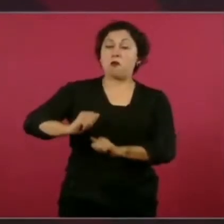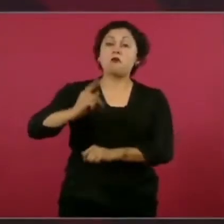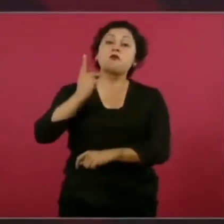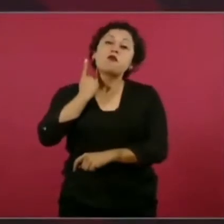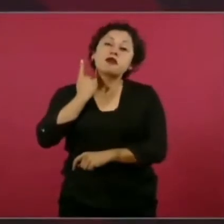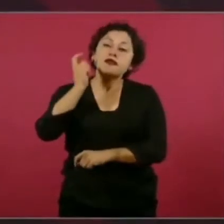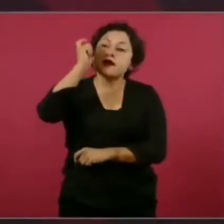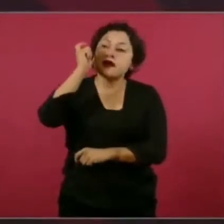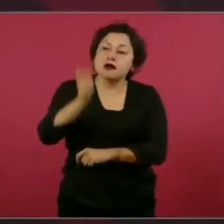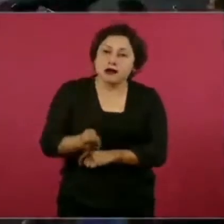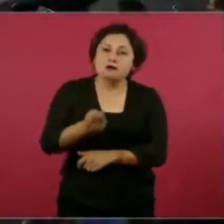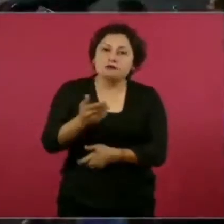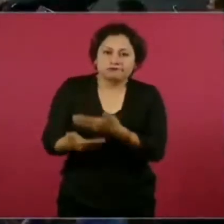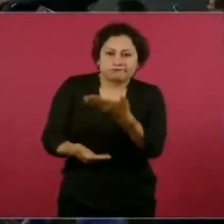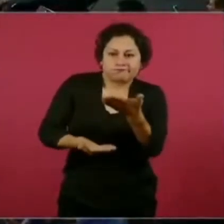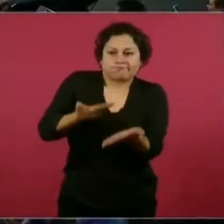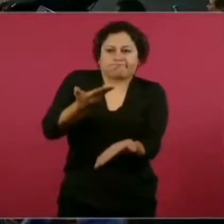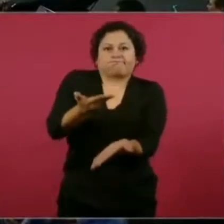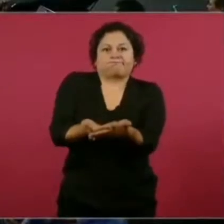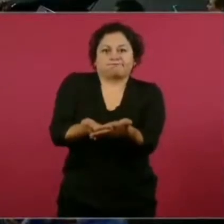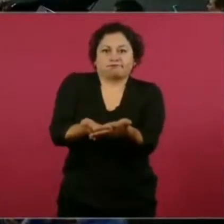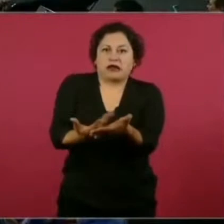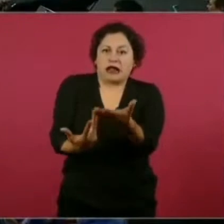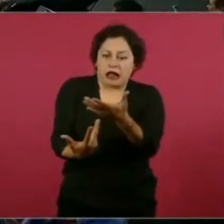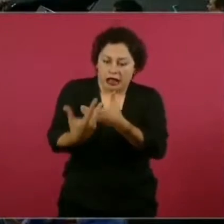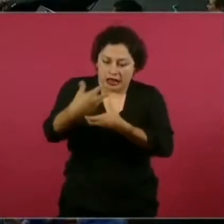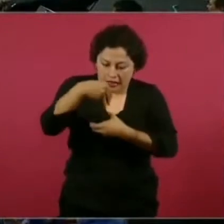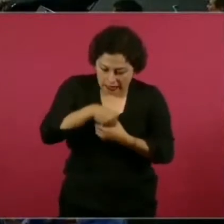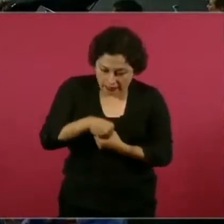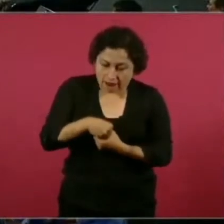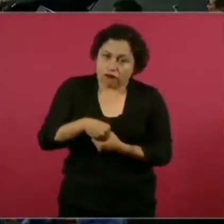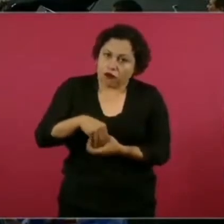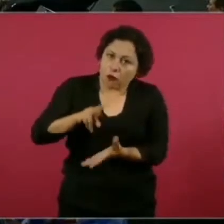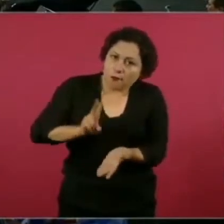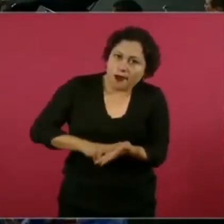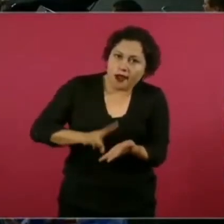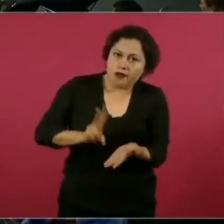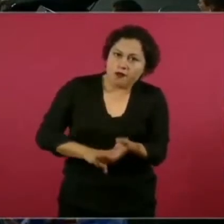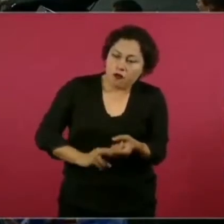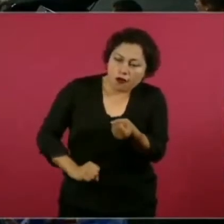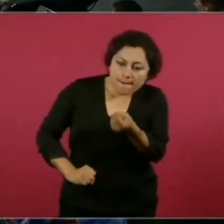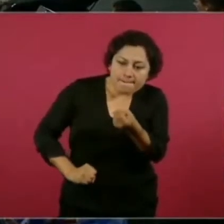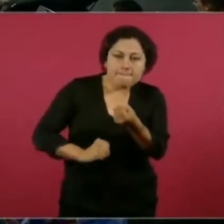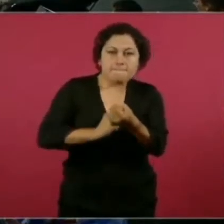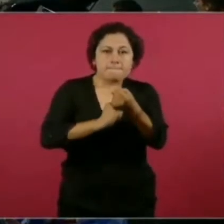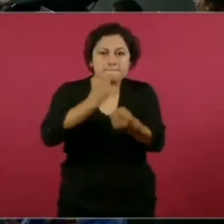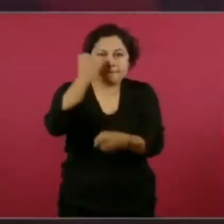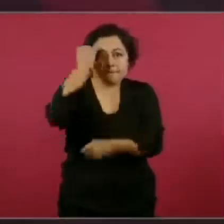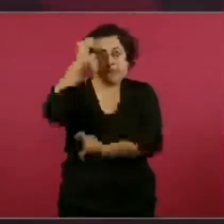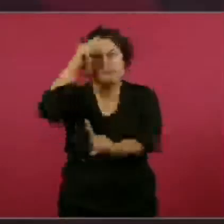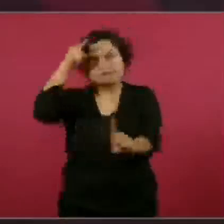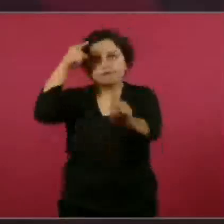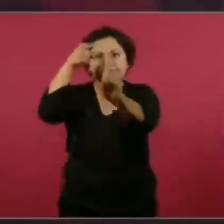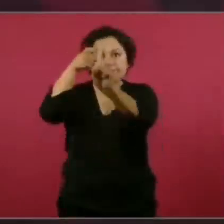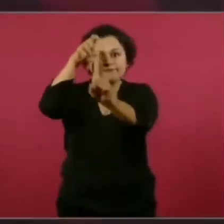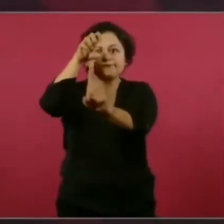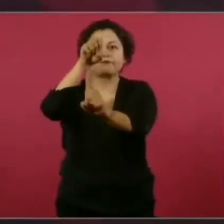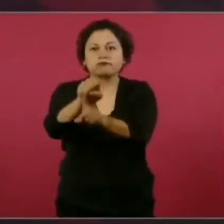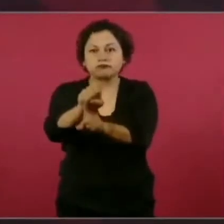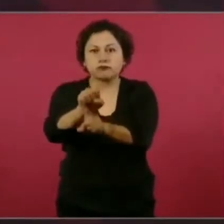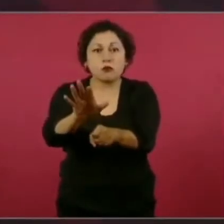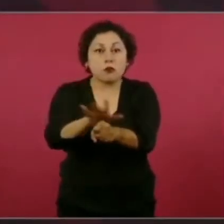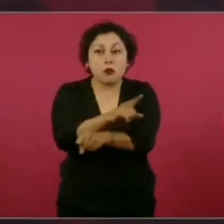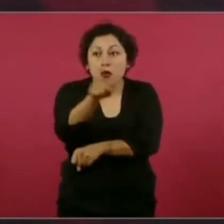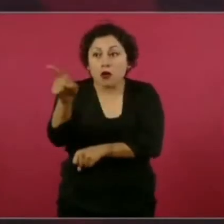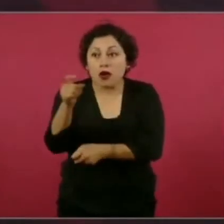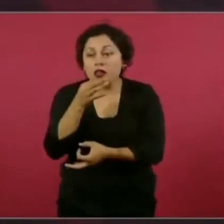que actuar con principios, con ideales, si no, lo destruyen a uno por completo.